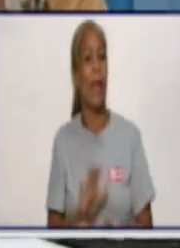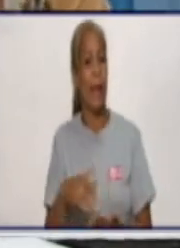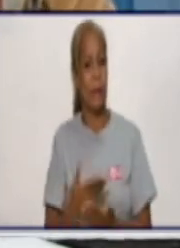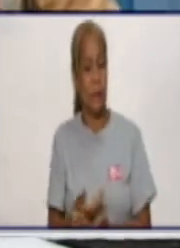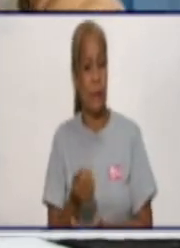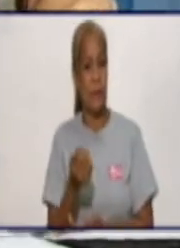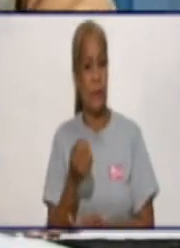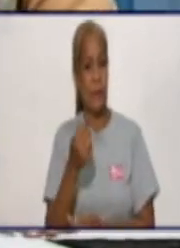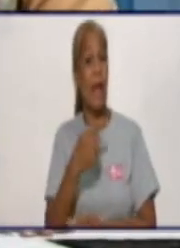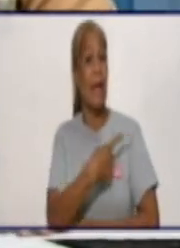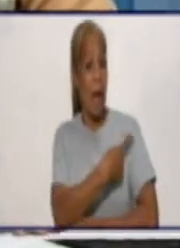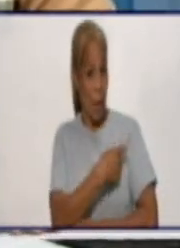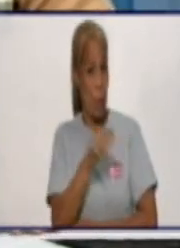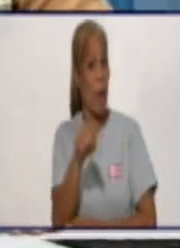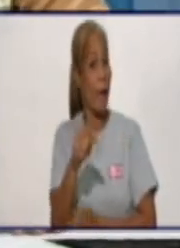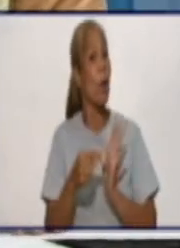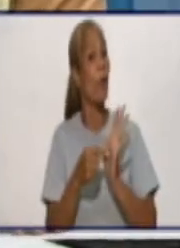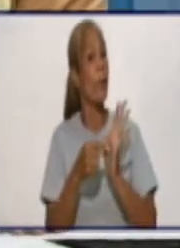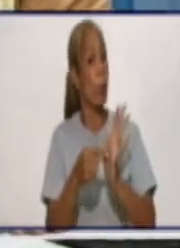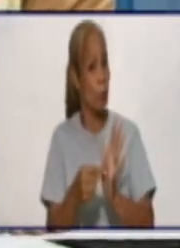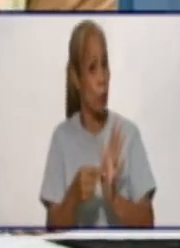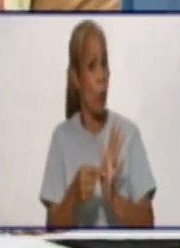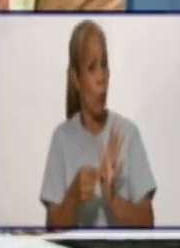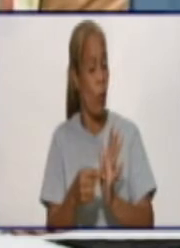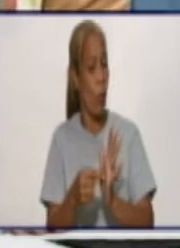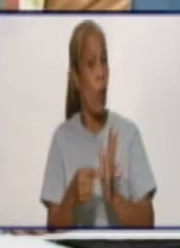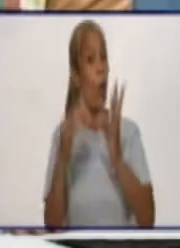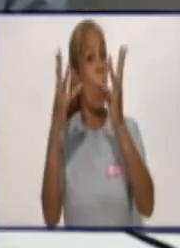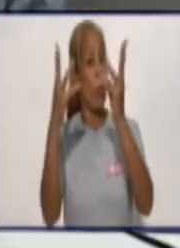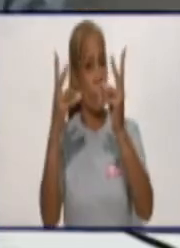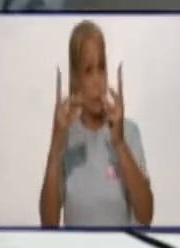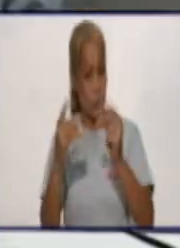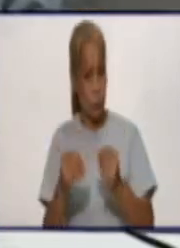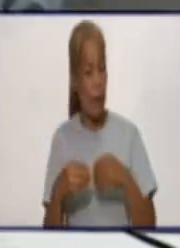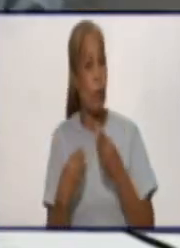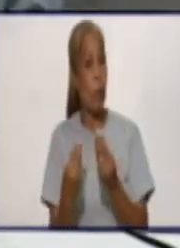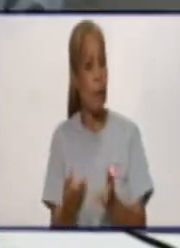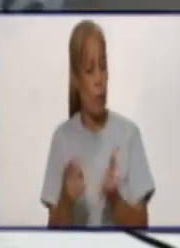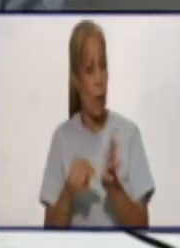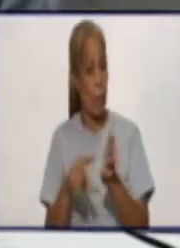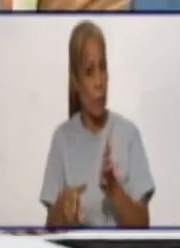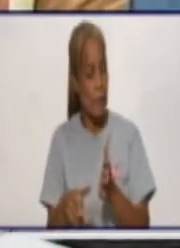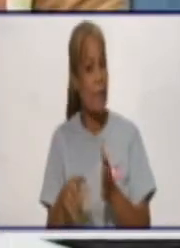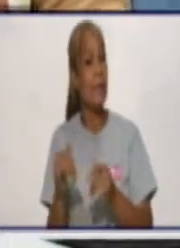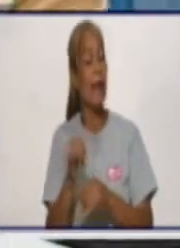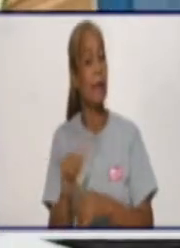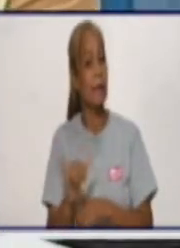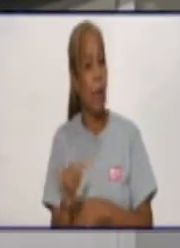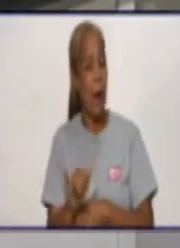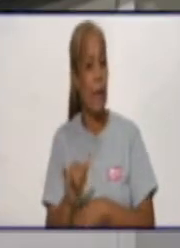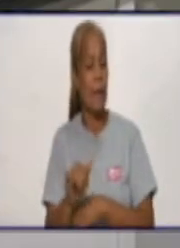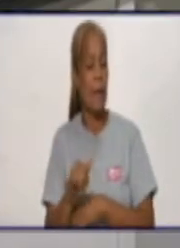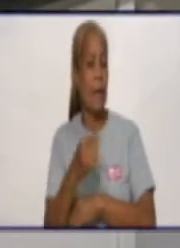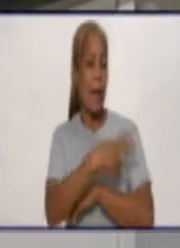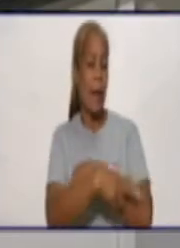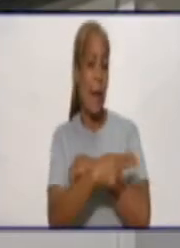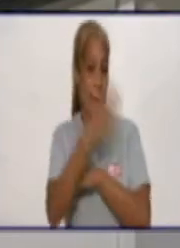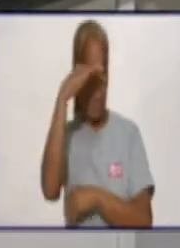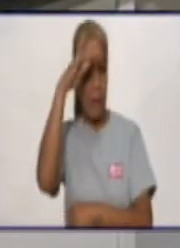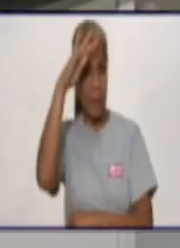la vacuna lo demostró con hechos que es como nos han enseñado que se demuestran las cosas nuevas y no descartamos y